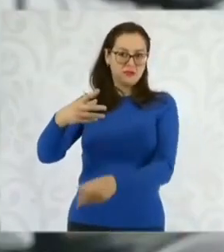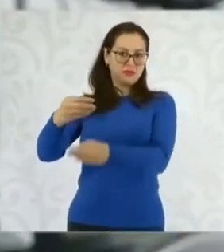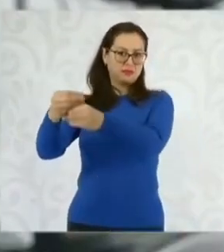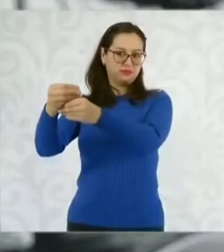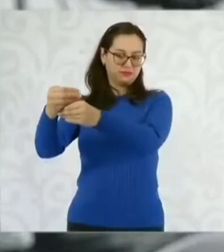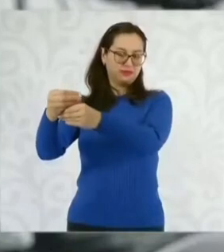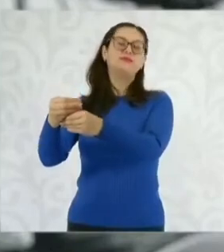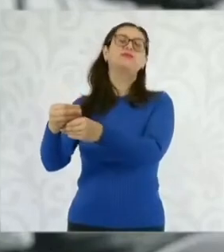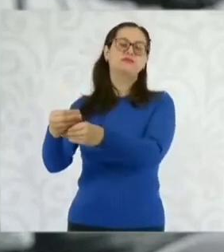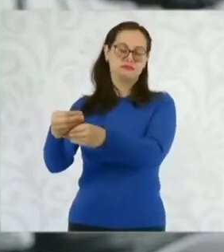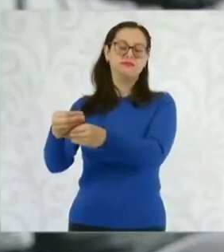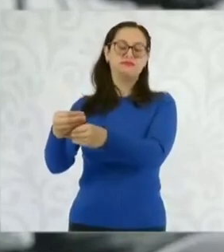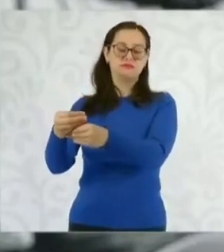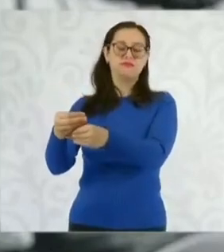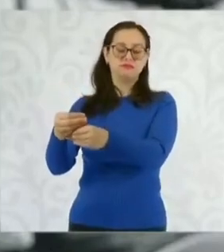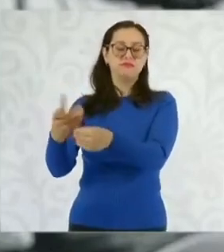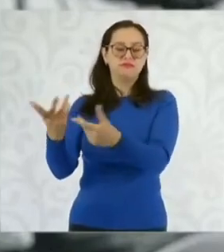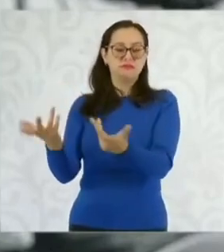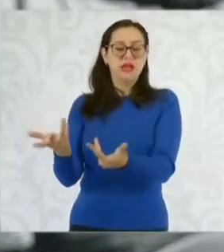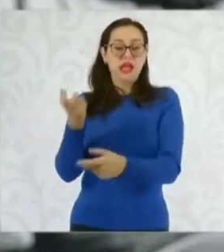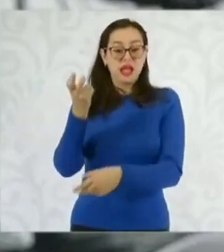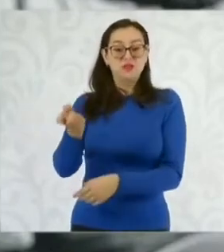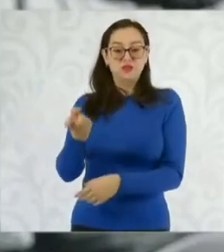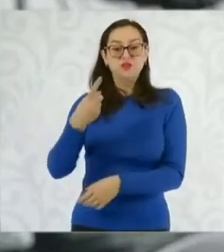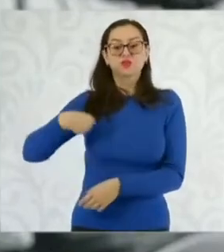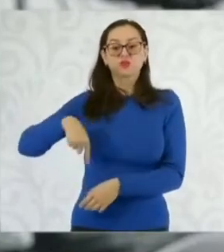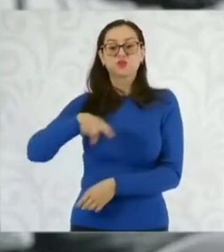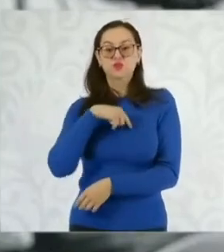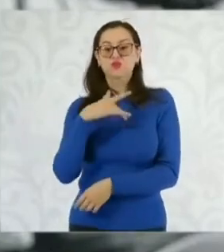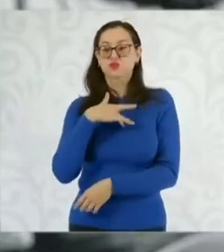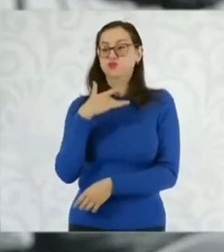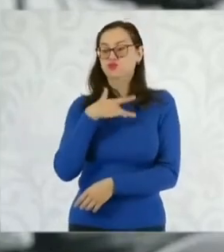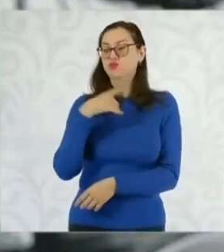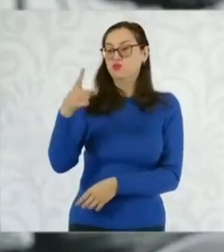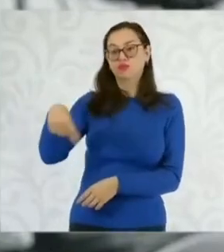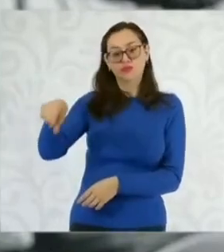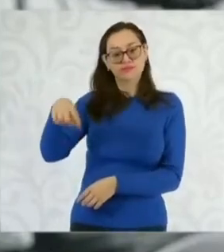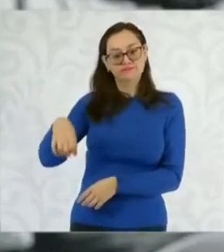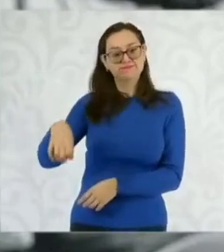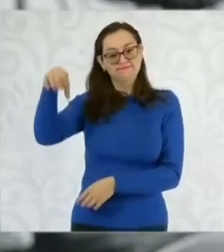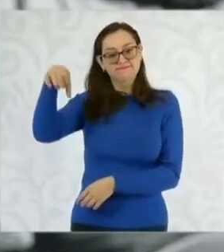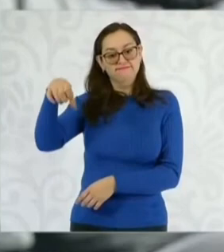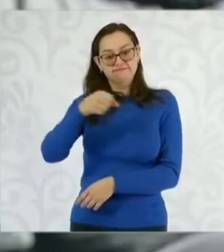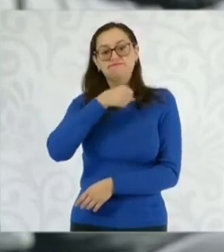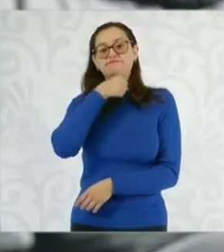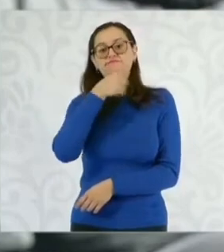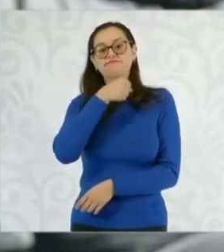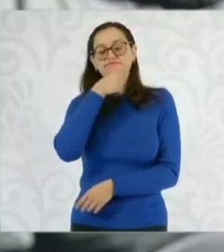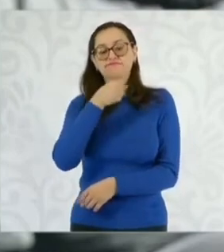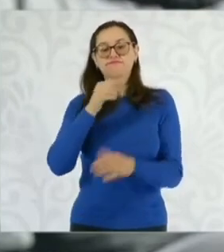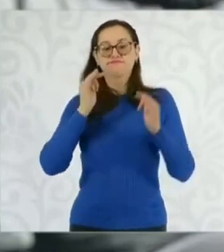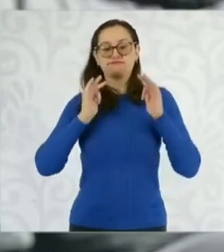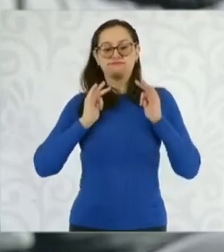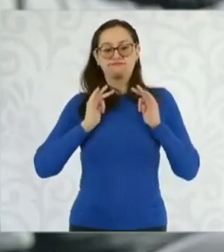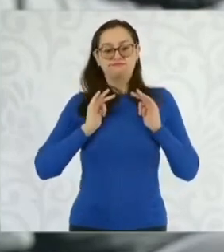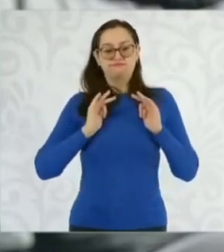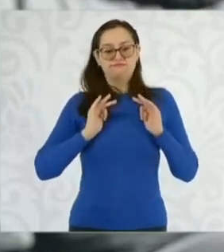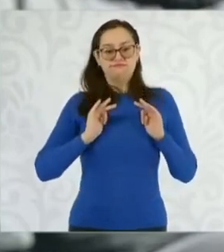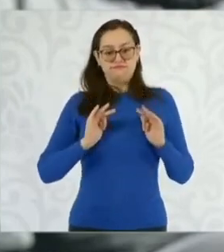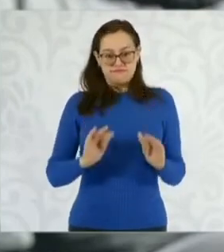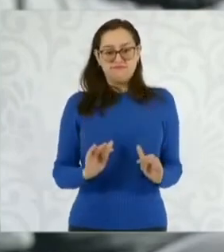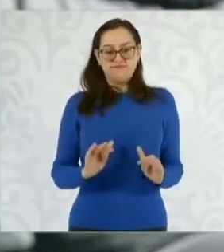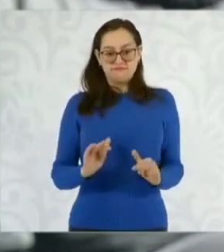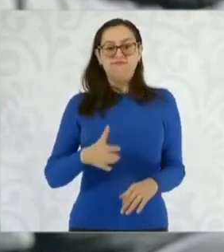un complemento que estamos seguros que a los adultos mayores pues les dará esa tranquilidad y